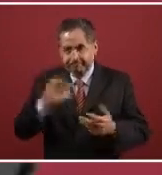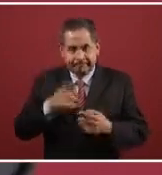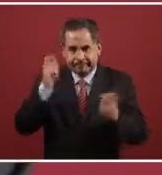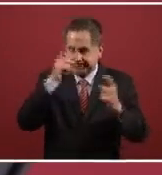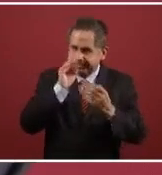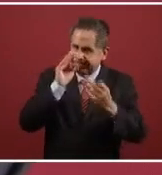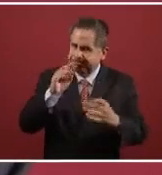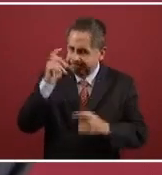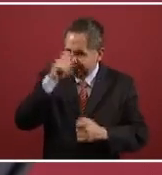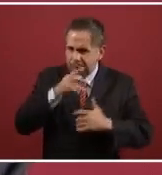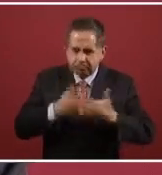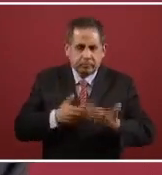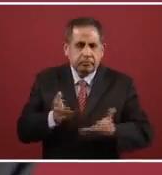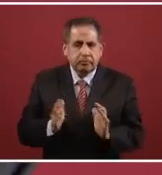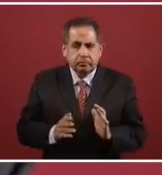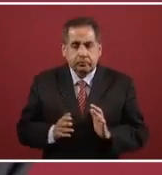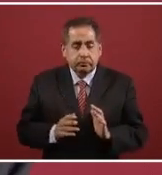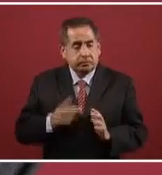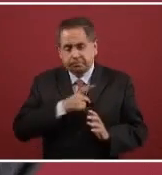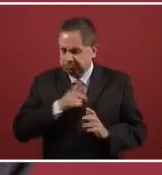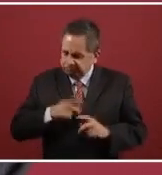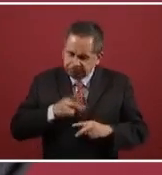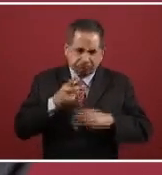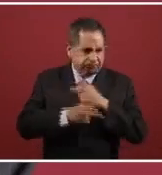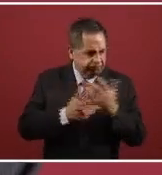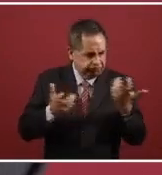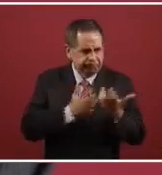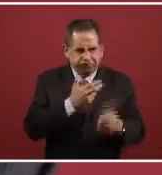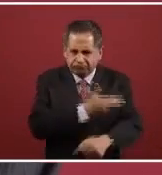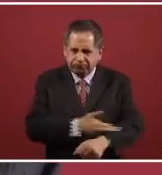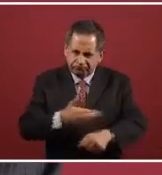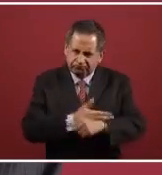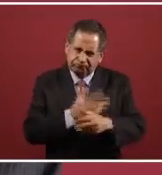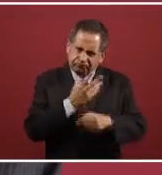desafío, tenemos que enfrentarlo.